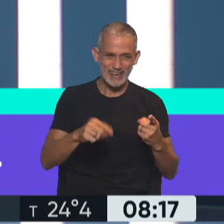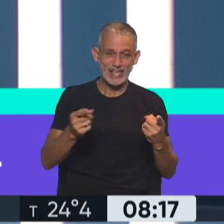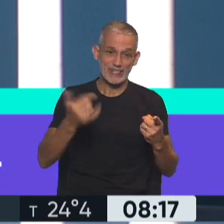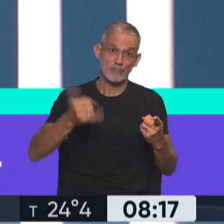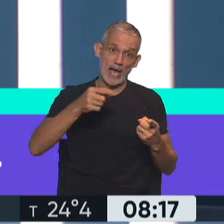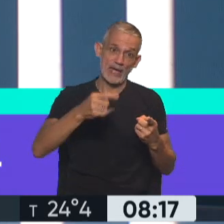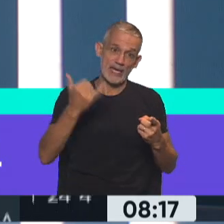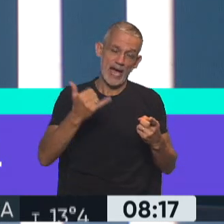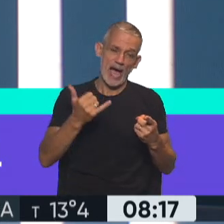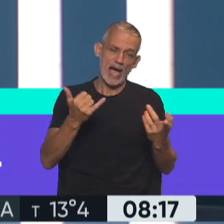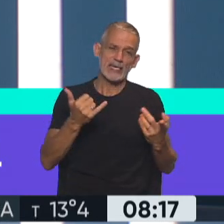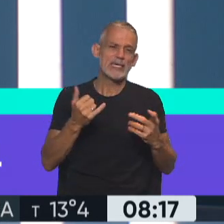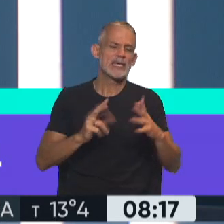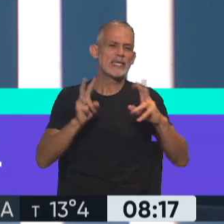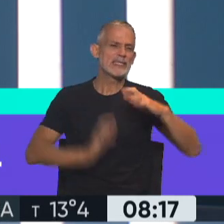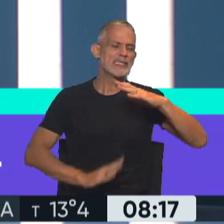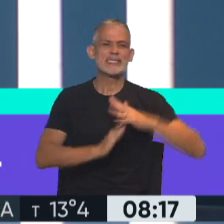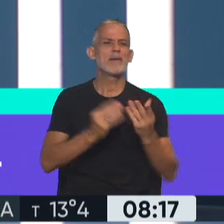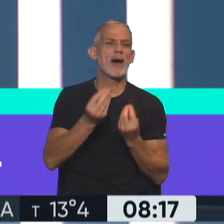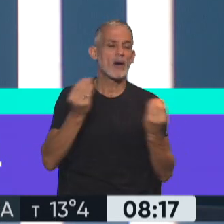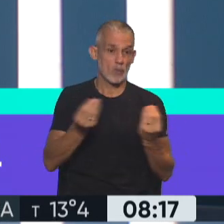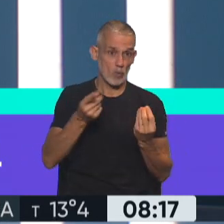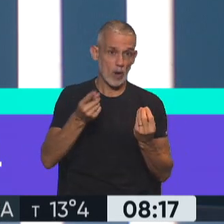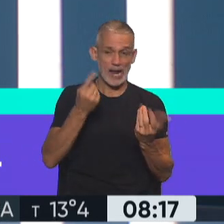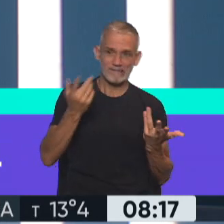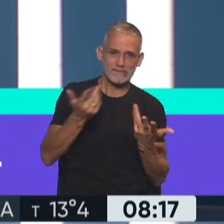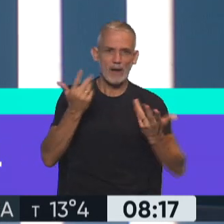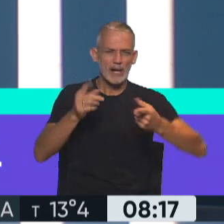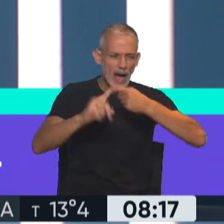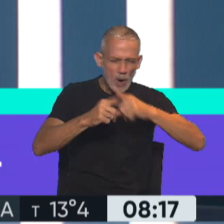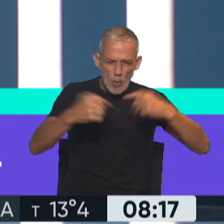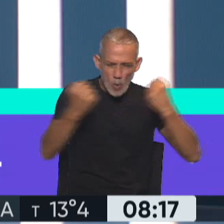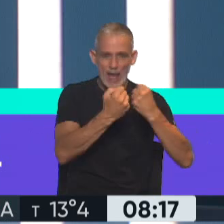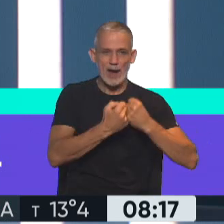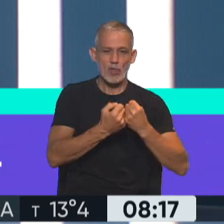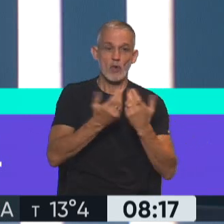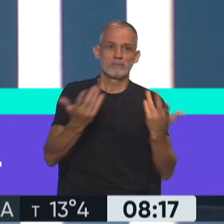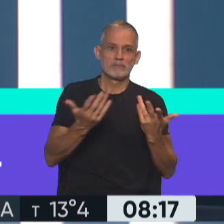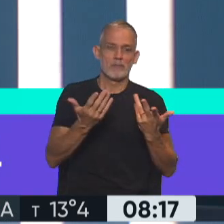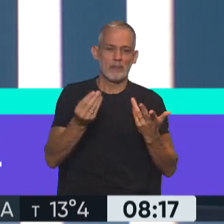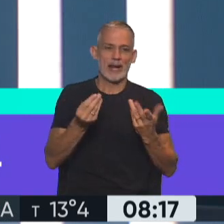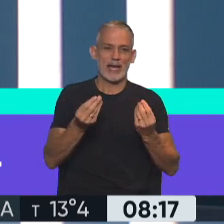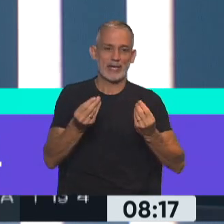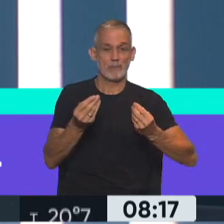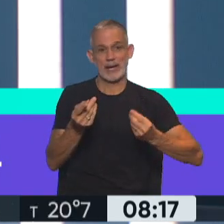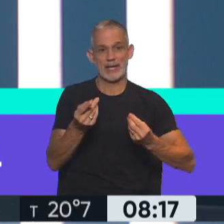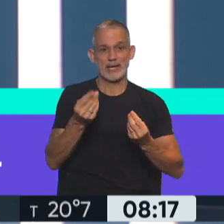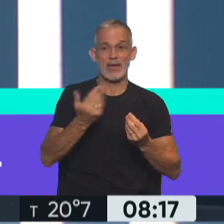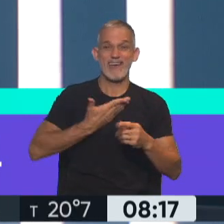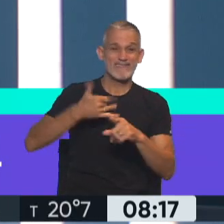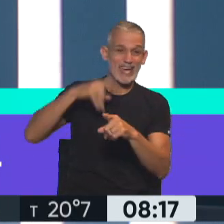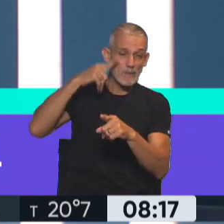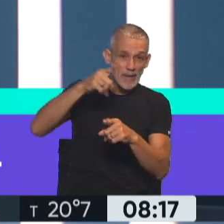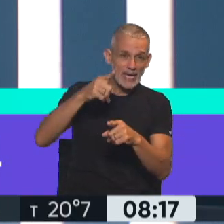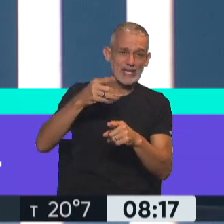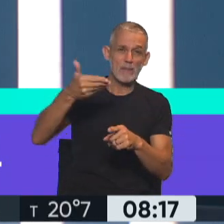ahí también hay un eje central en tratar de acordar y de llevar, en definitiva, qué es lo que dice el fondo, qué es